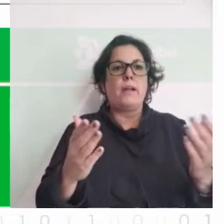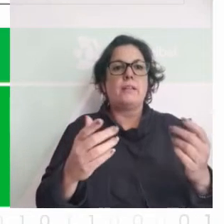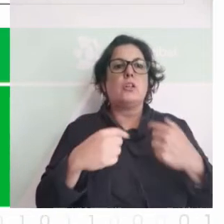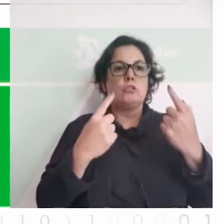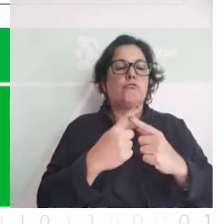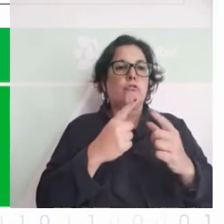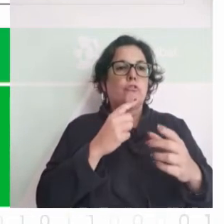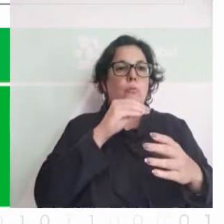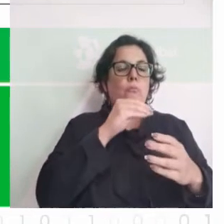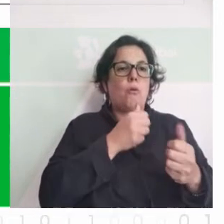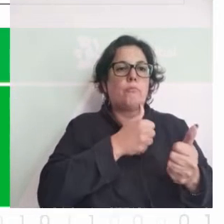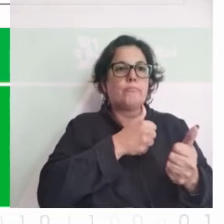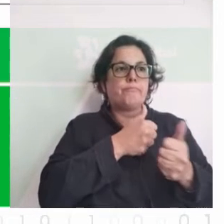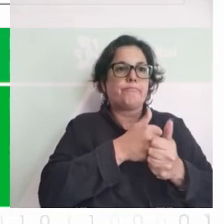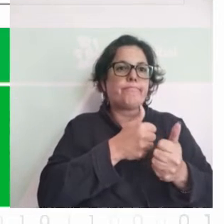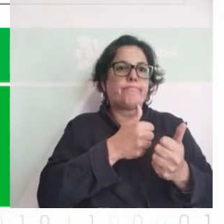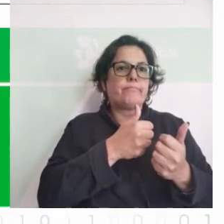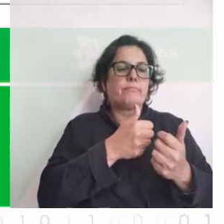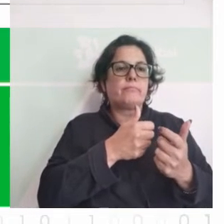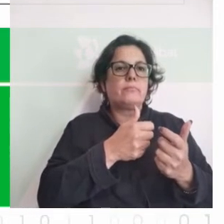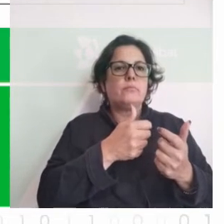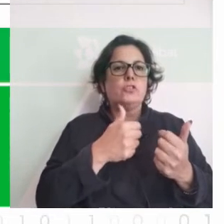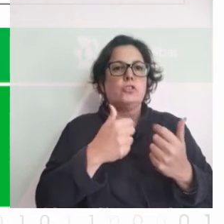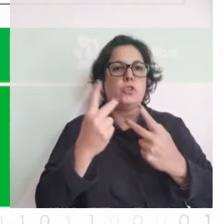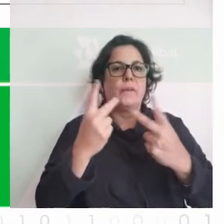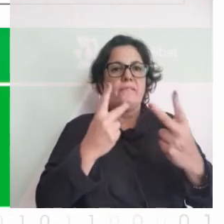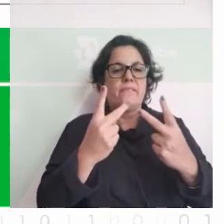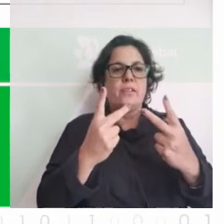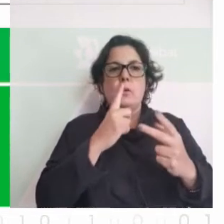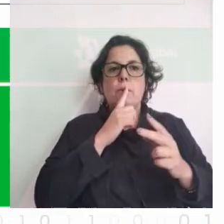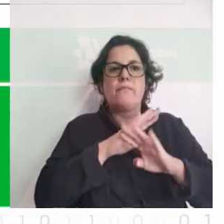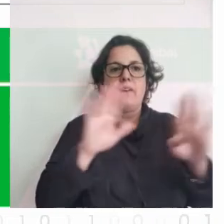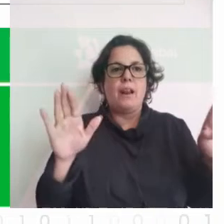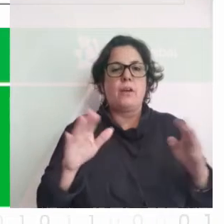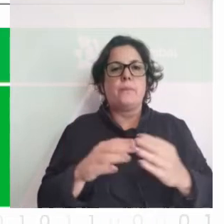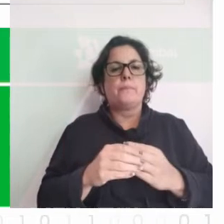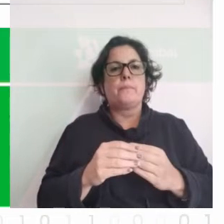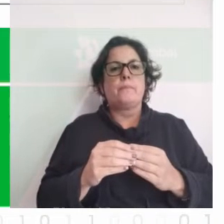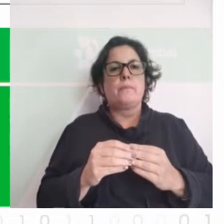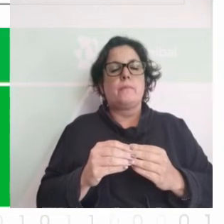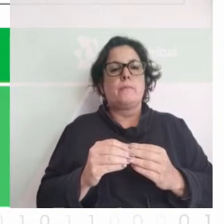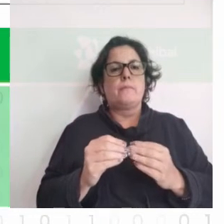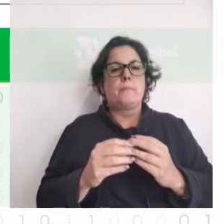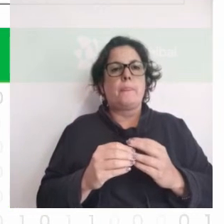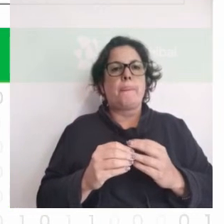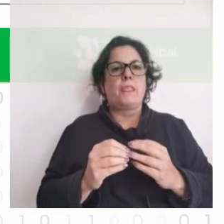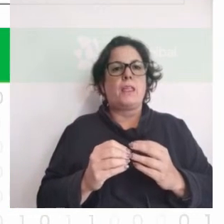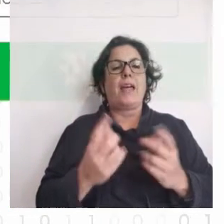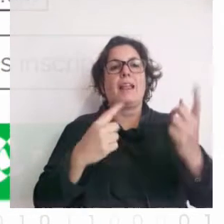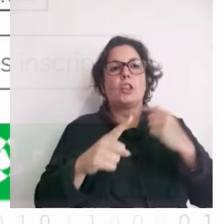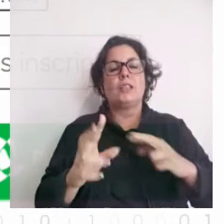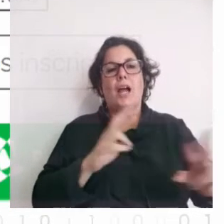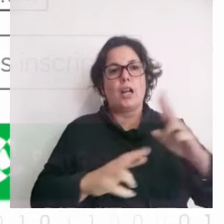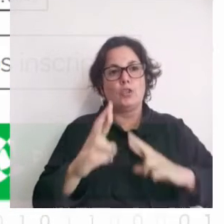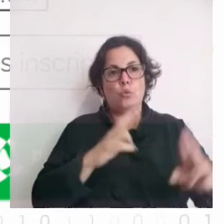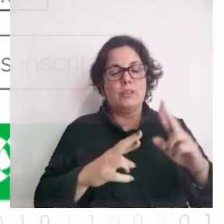intervenimos. Yo lo estoy viendo como en blanco, está ahí, está. Bien, los resultados, una